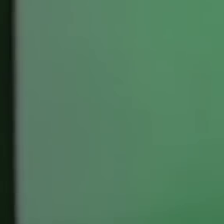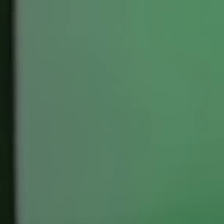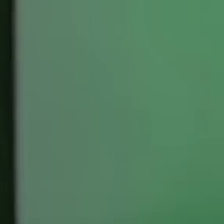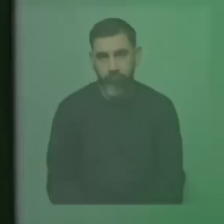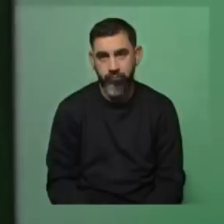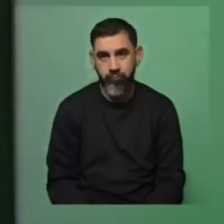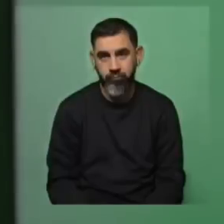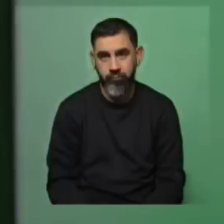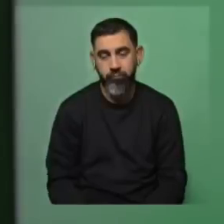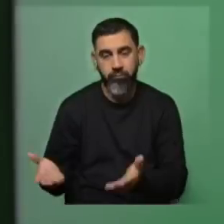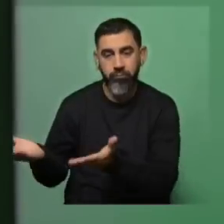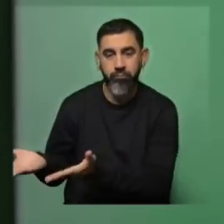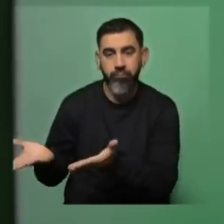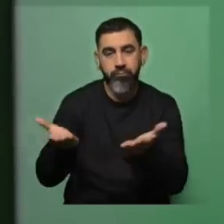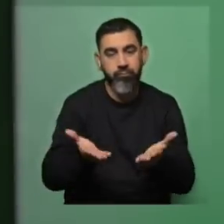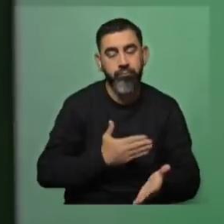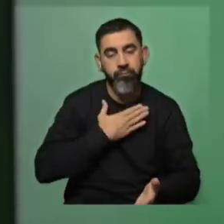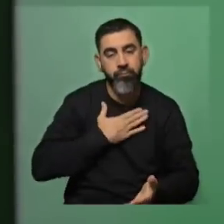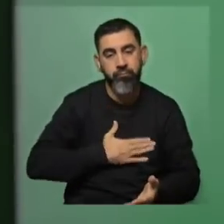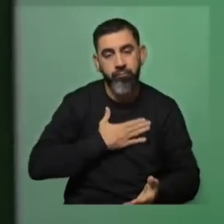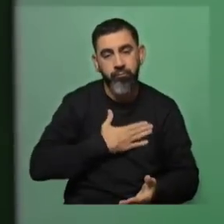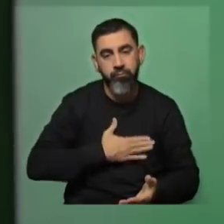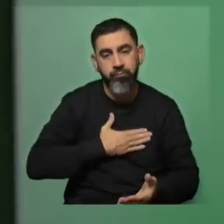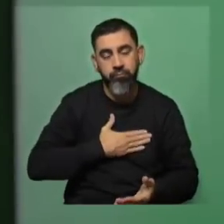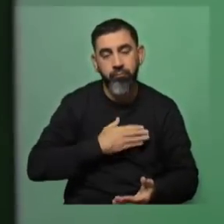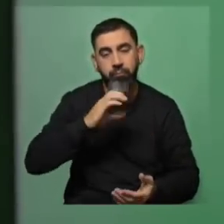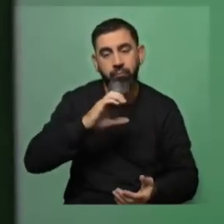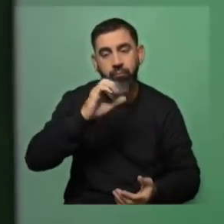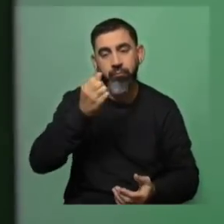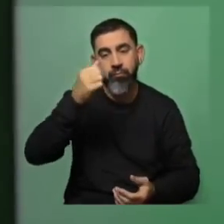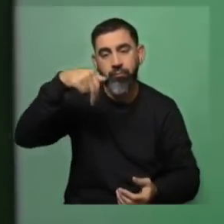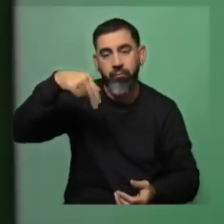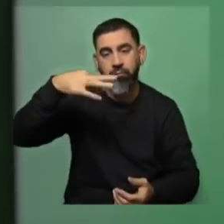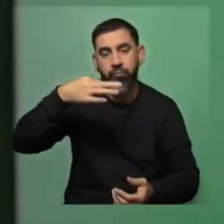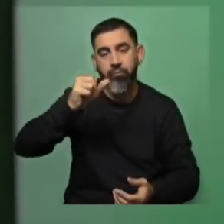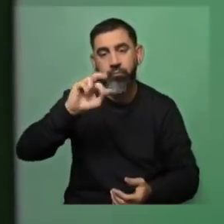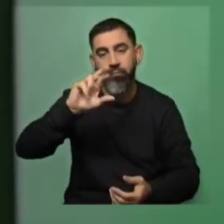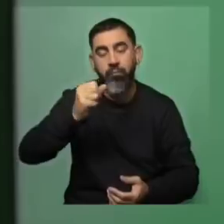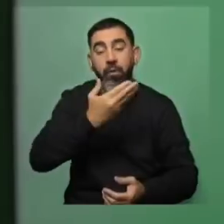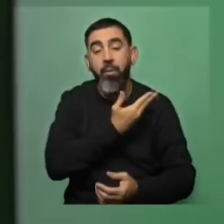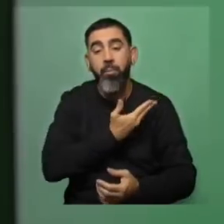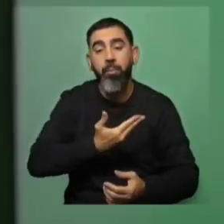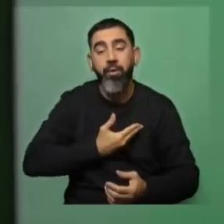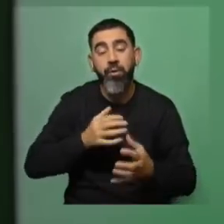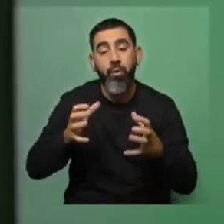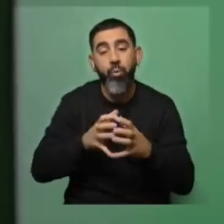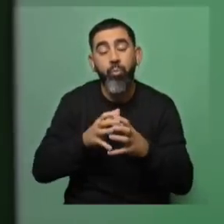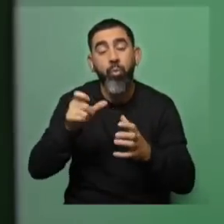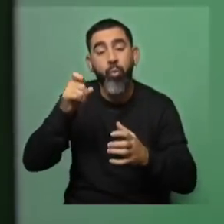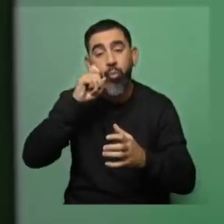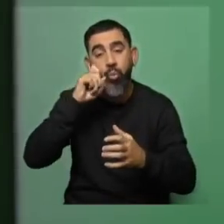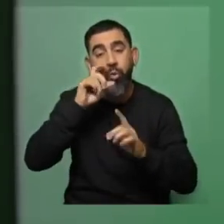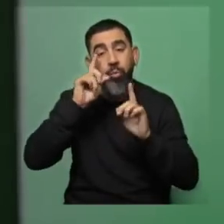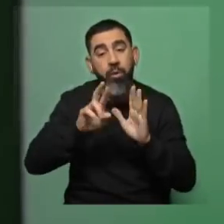y estamos recibiendo ya con mucho gusto a Marina cantera que es presidenta de la cámara uruguaya de turismo y también tiene una representación